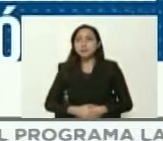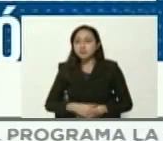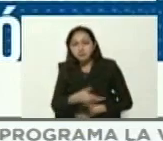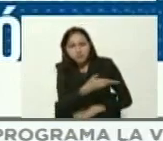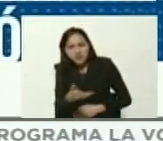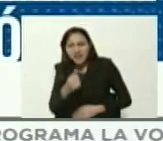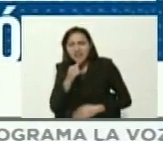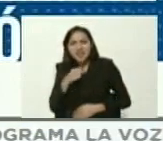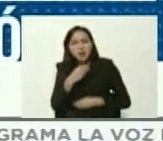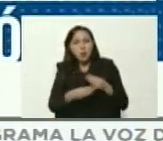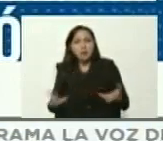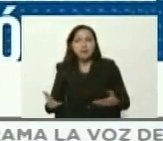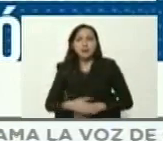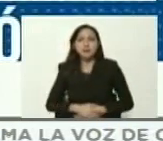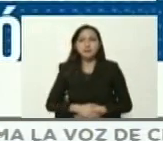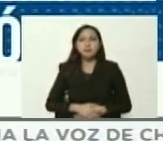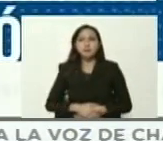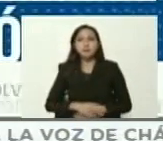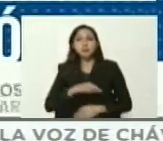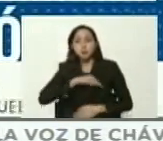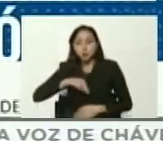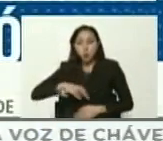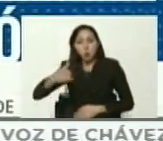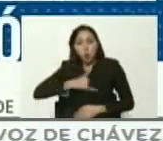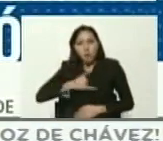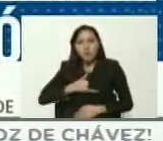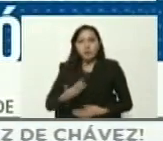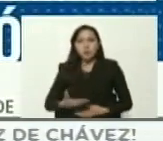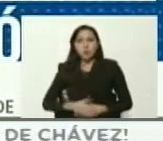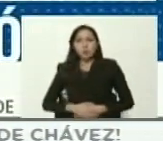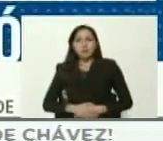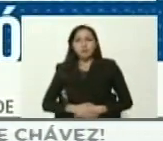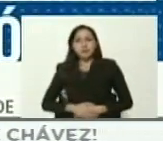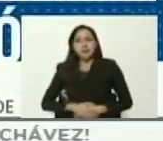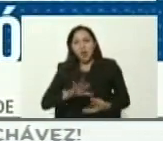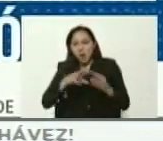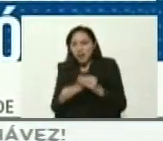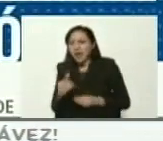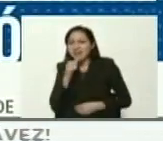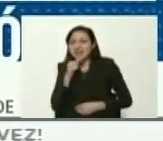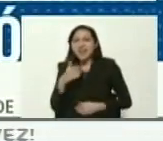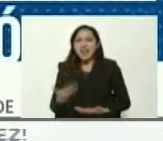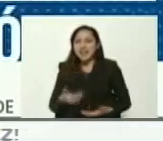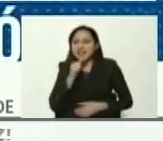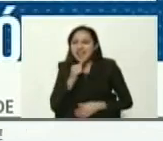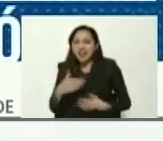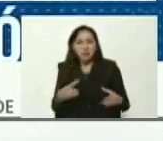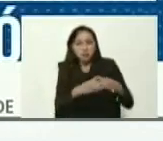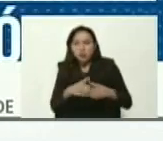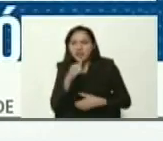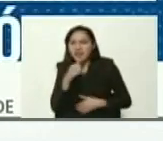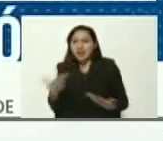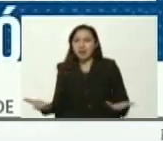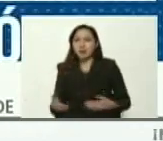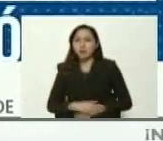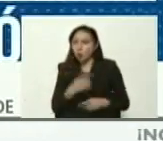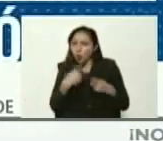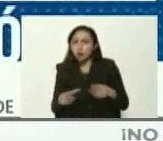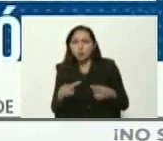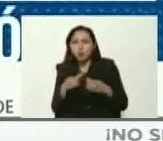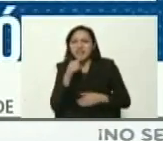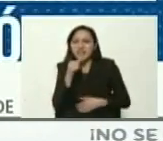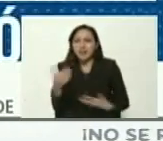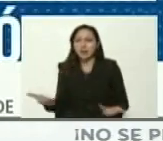Piñate, si no lo hacemos nosotros, la artillería en los CLAP, ¿quién lo va a hacer? ¿Quién lo hace? Ah,